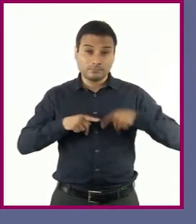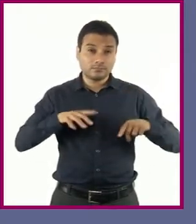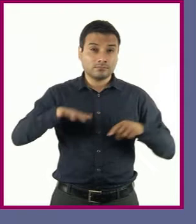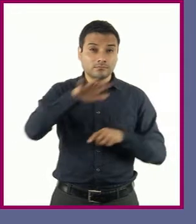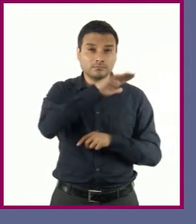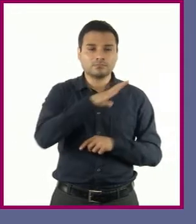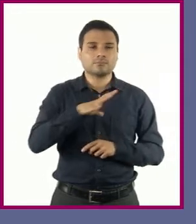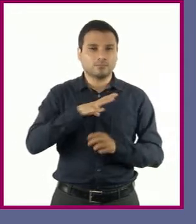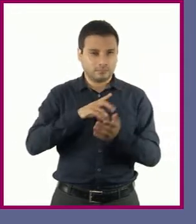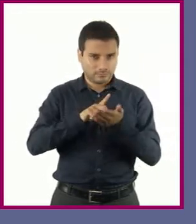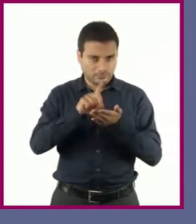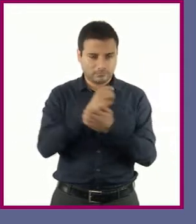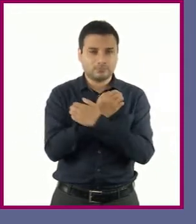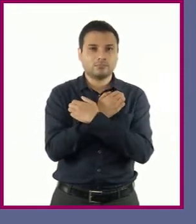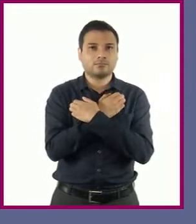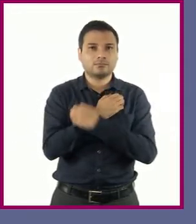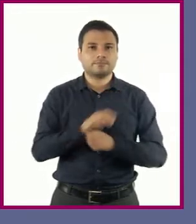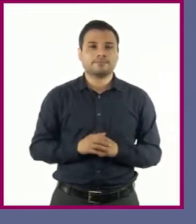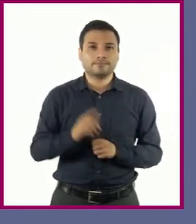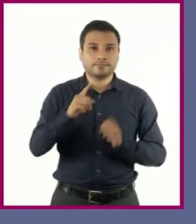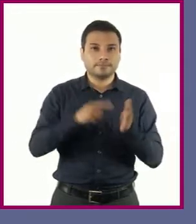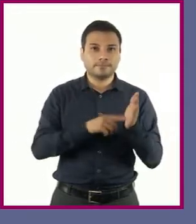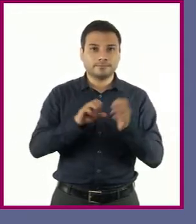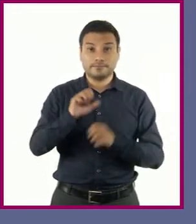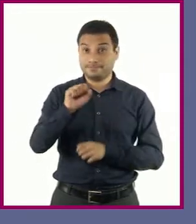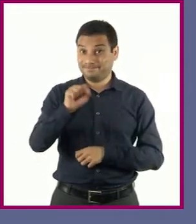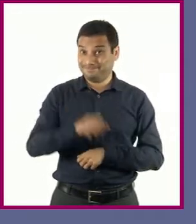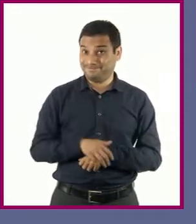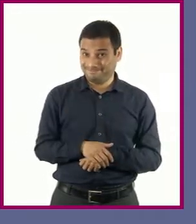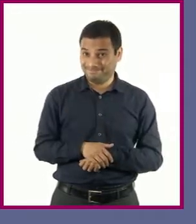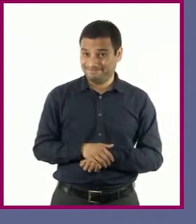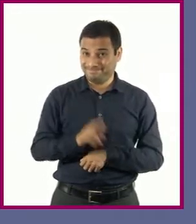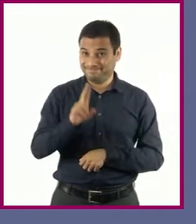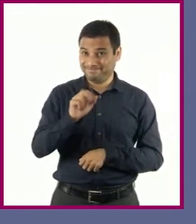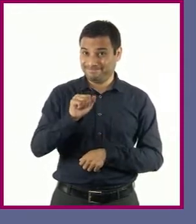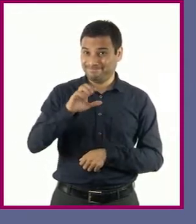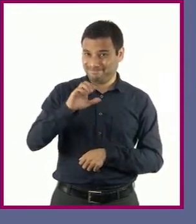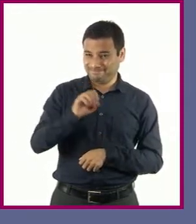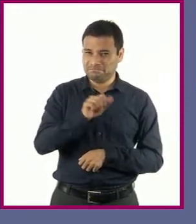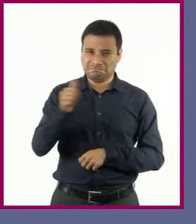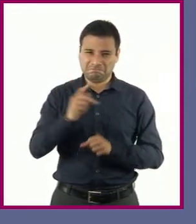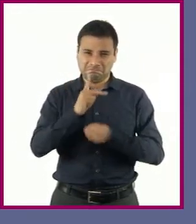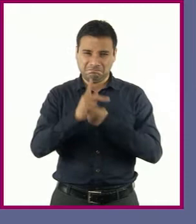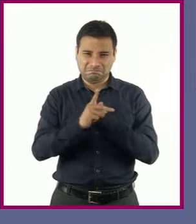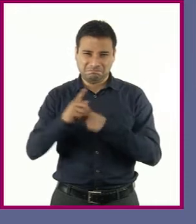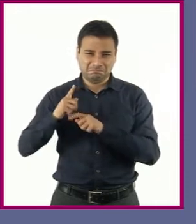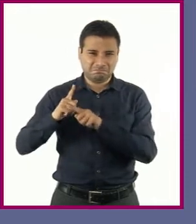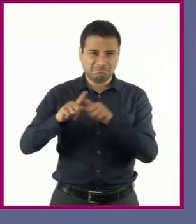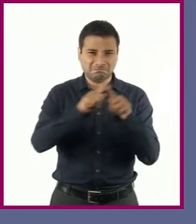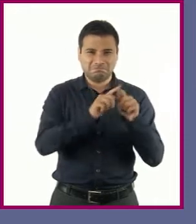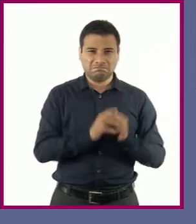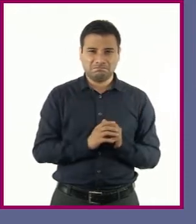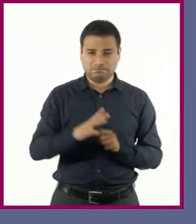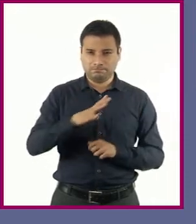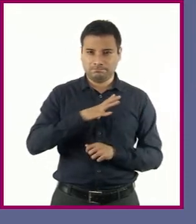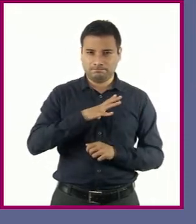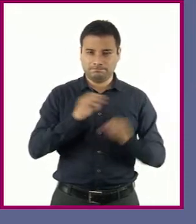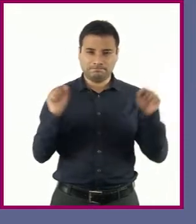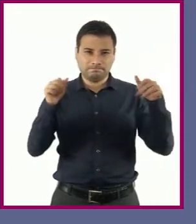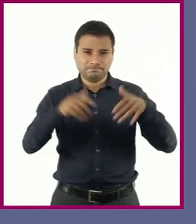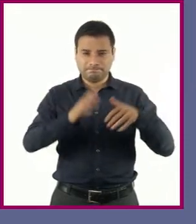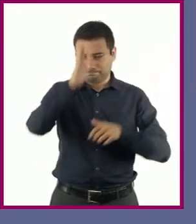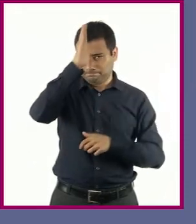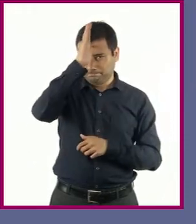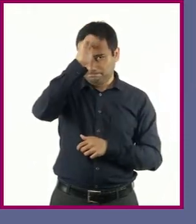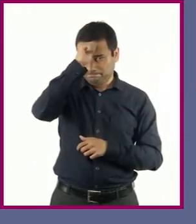a la educación. En 1960, la UNESCO y sus estados miembros, a través de la Convención Relativa a la